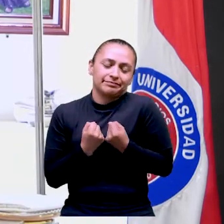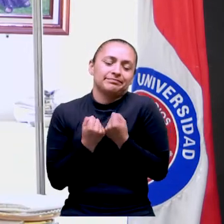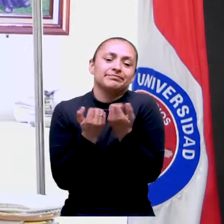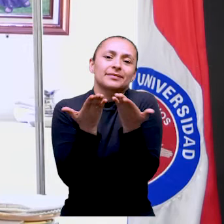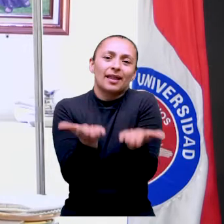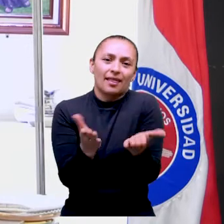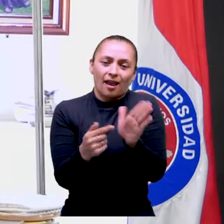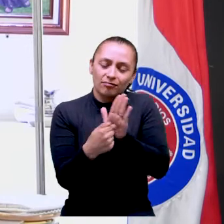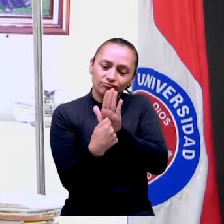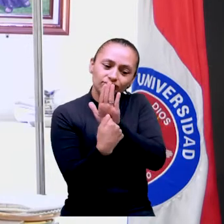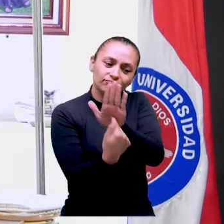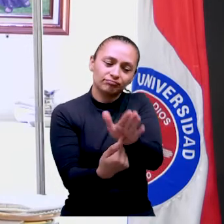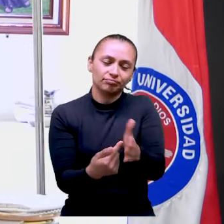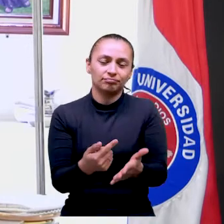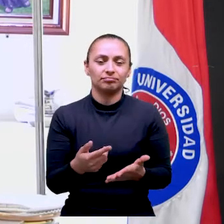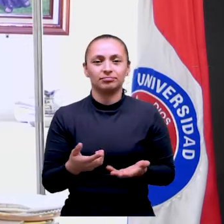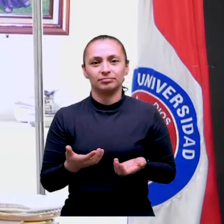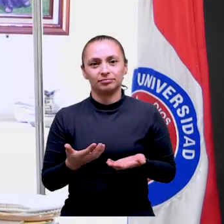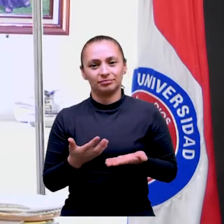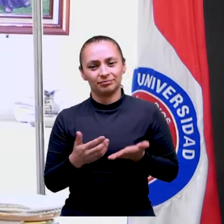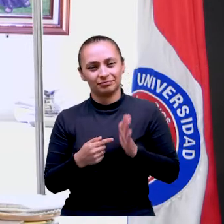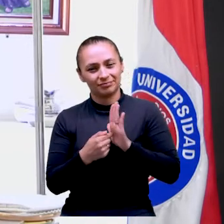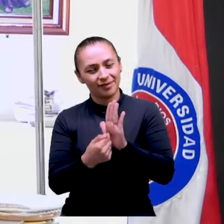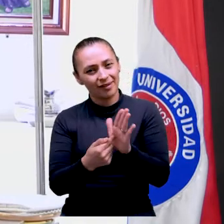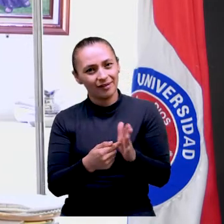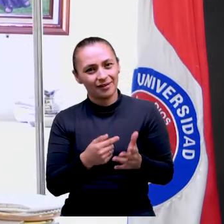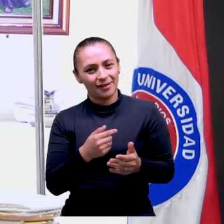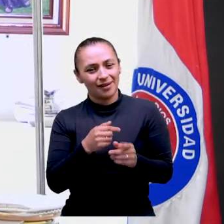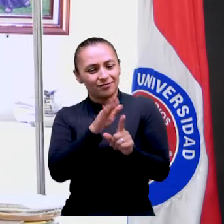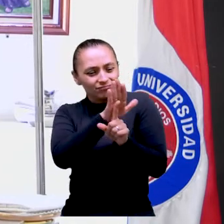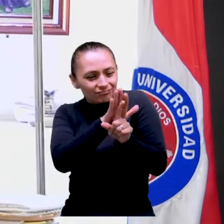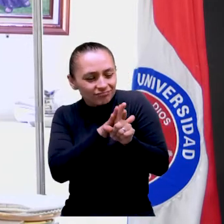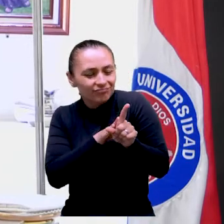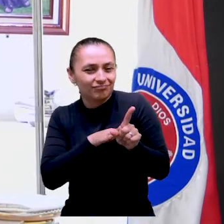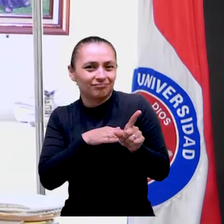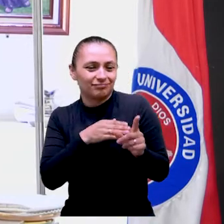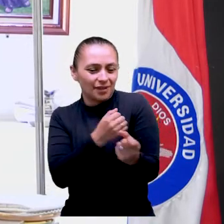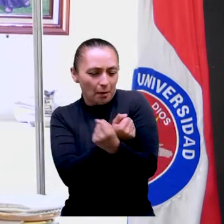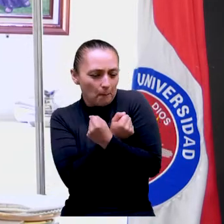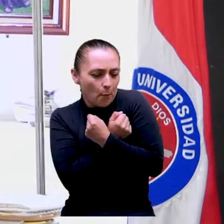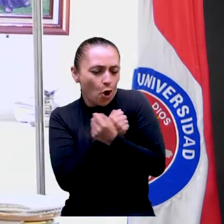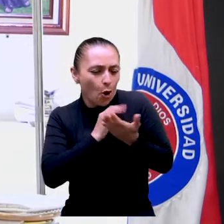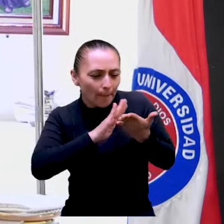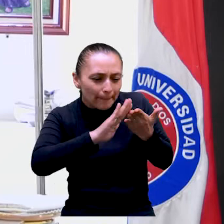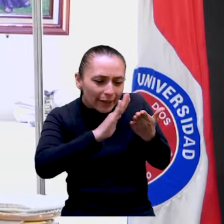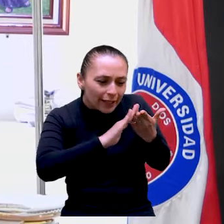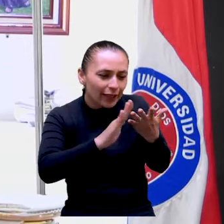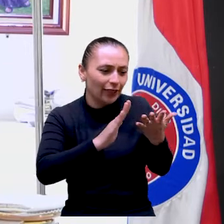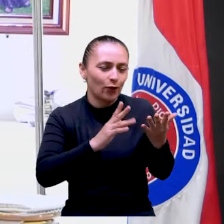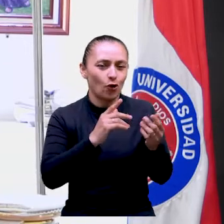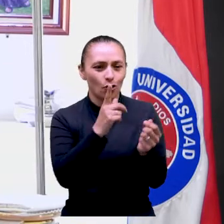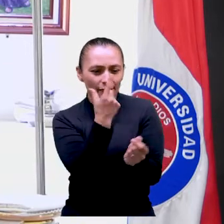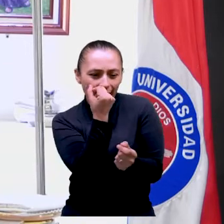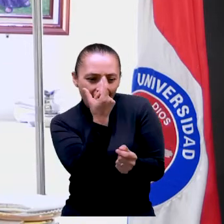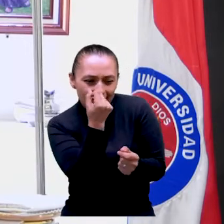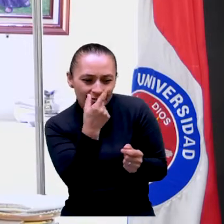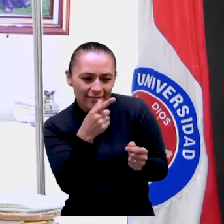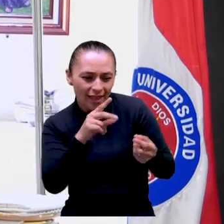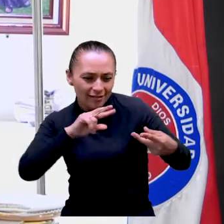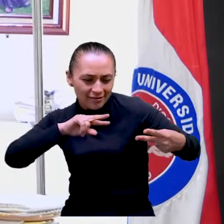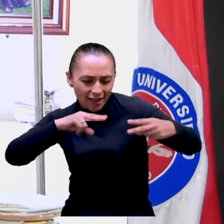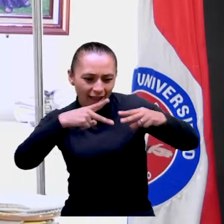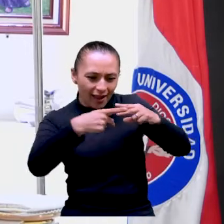es un amor de entrega es un amor de compasión es un amor de perdón es un amor de